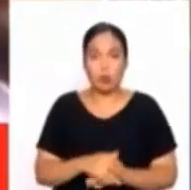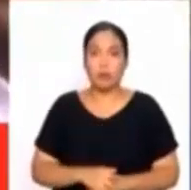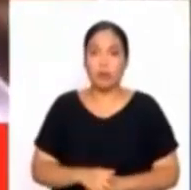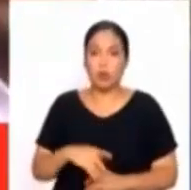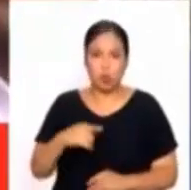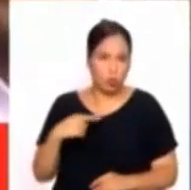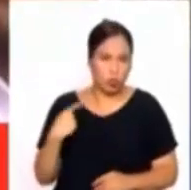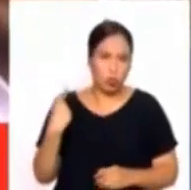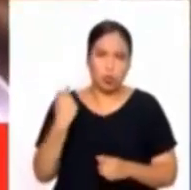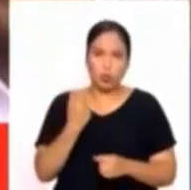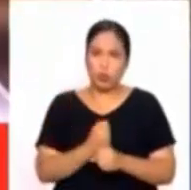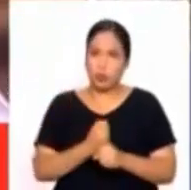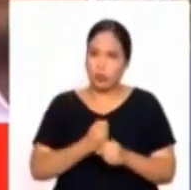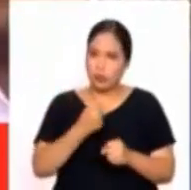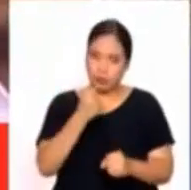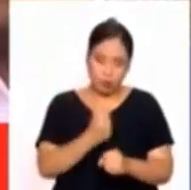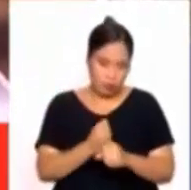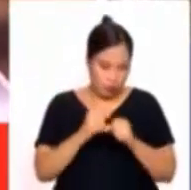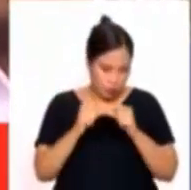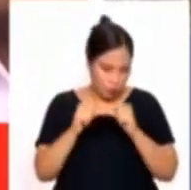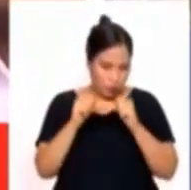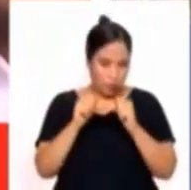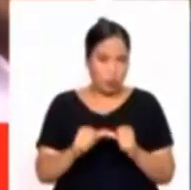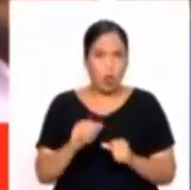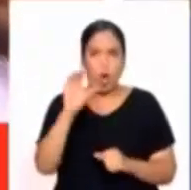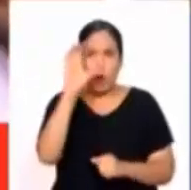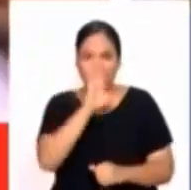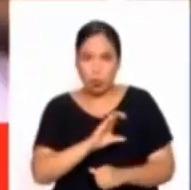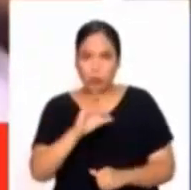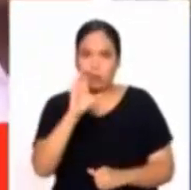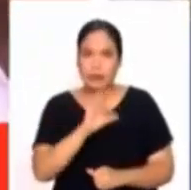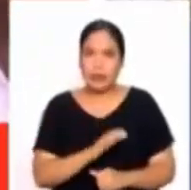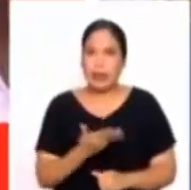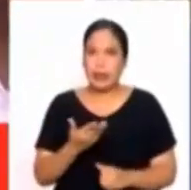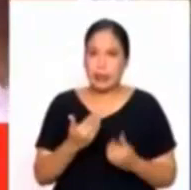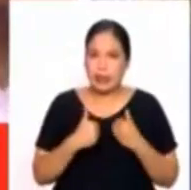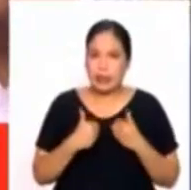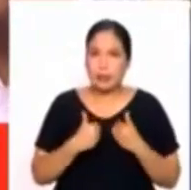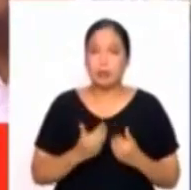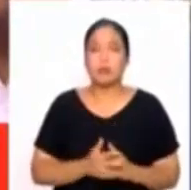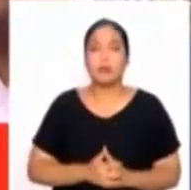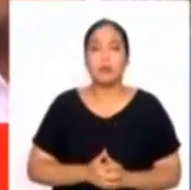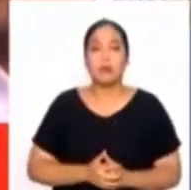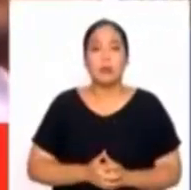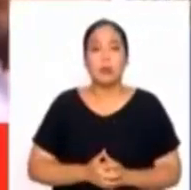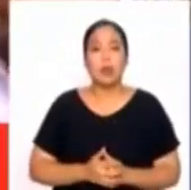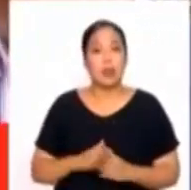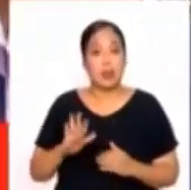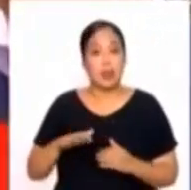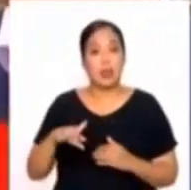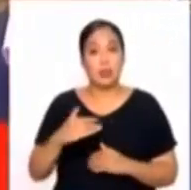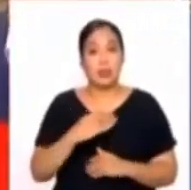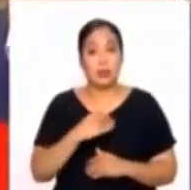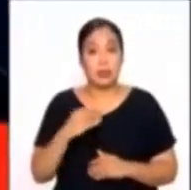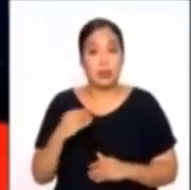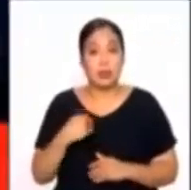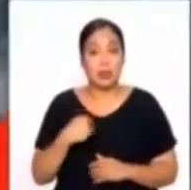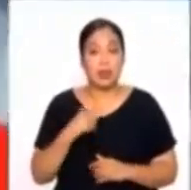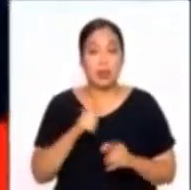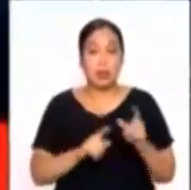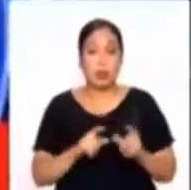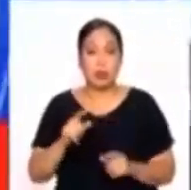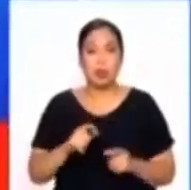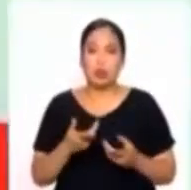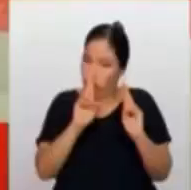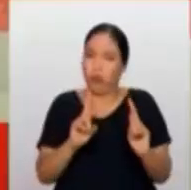a, cesar en esta tarea que tenemos. Seguramente en su momento el Ministerio del Interior dará cuenta de estos